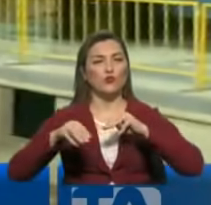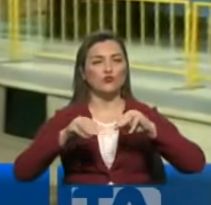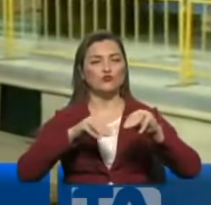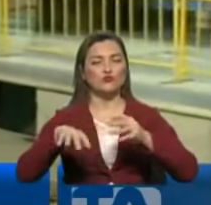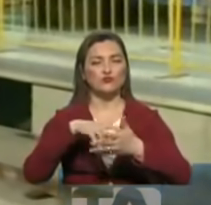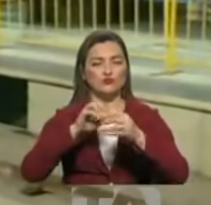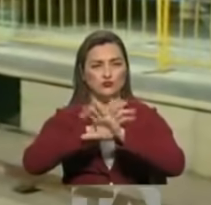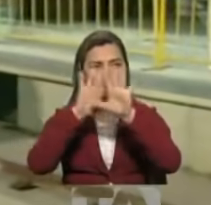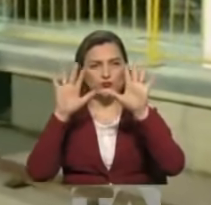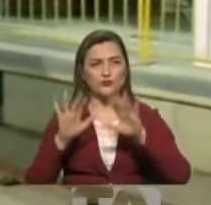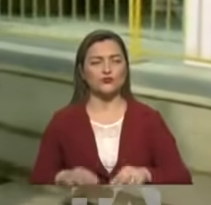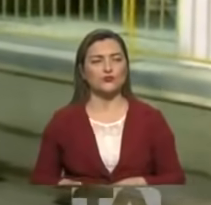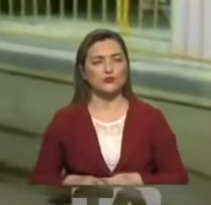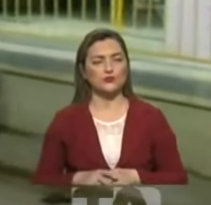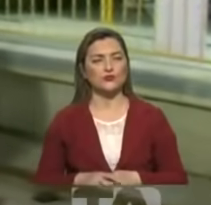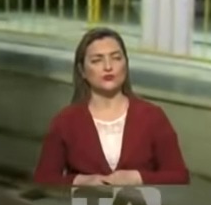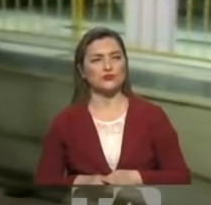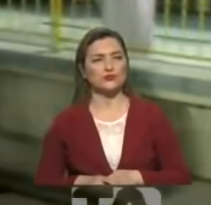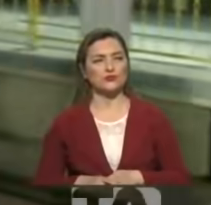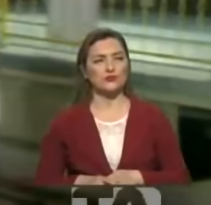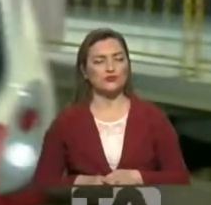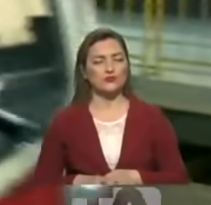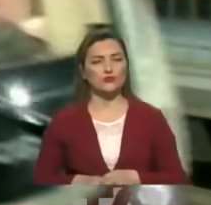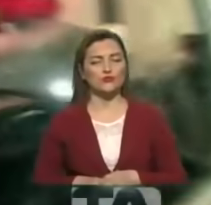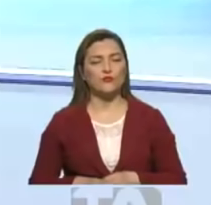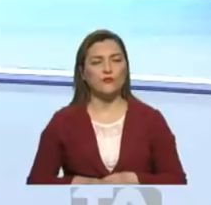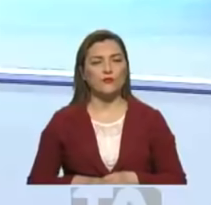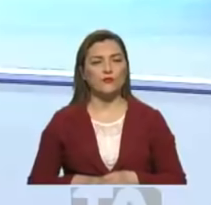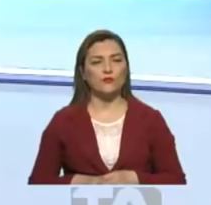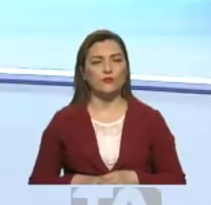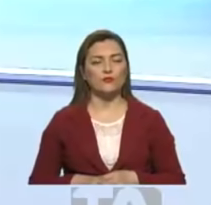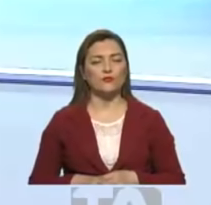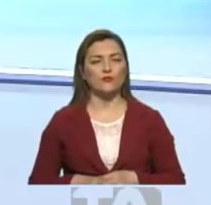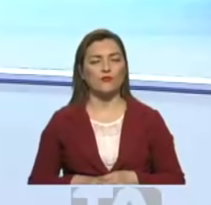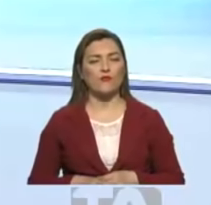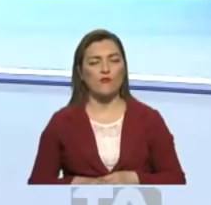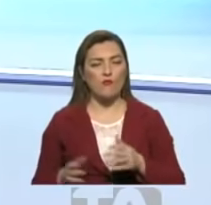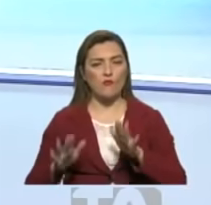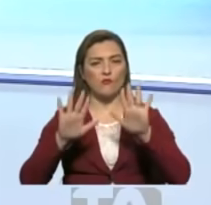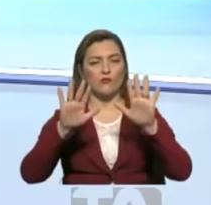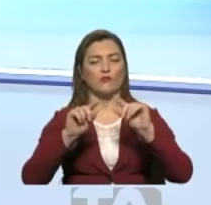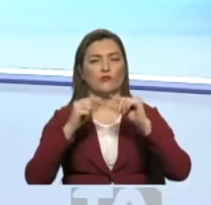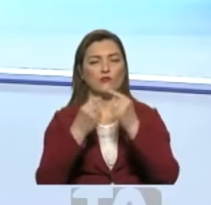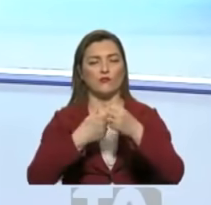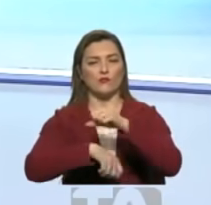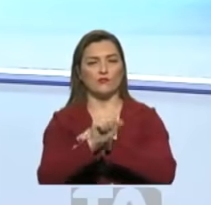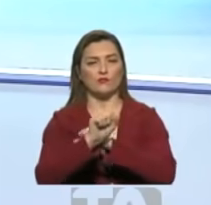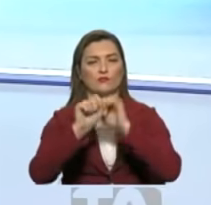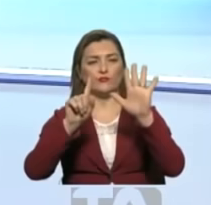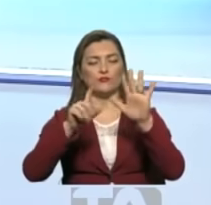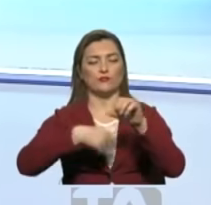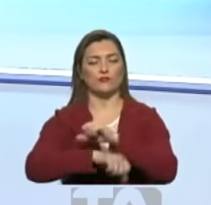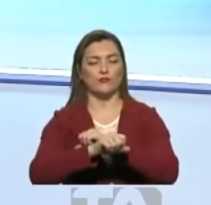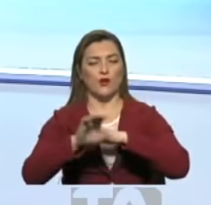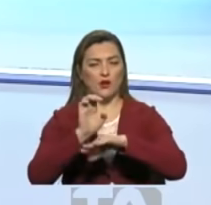surgido. En Quito, Natalie Jiménez, 24 horas. 10 ligas barriales y 6 canchas